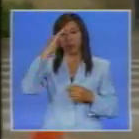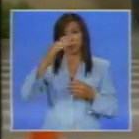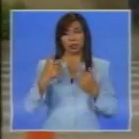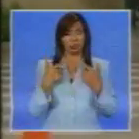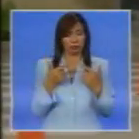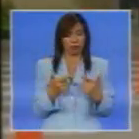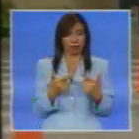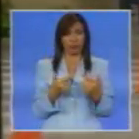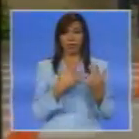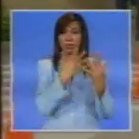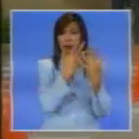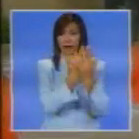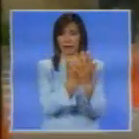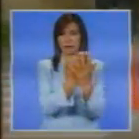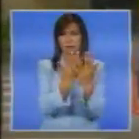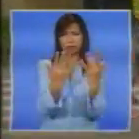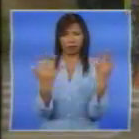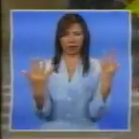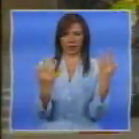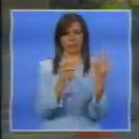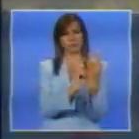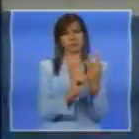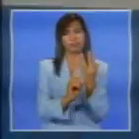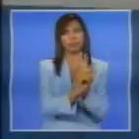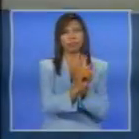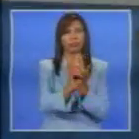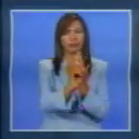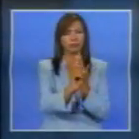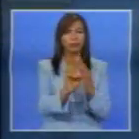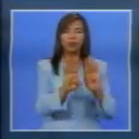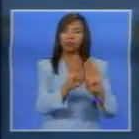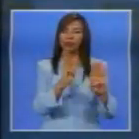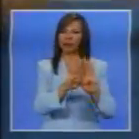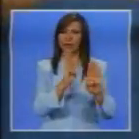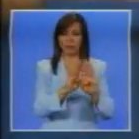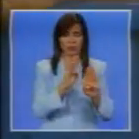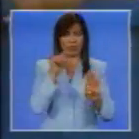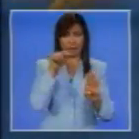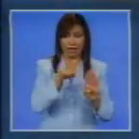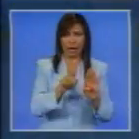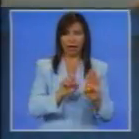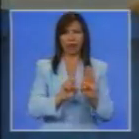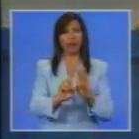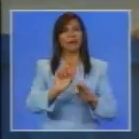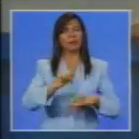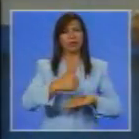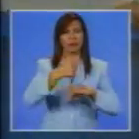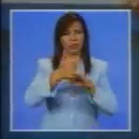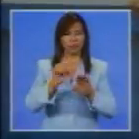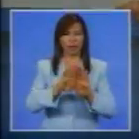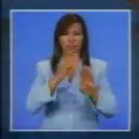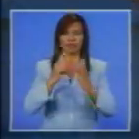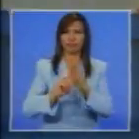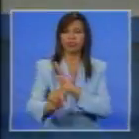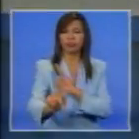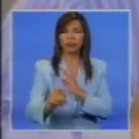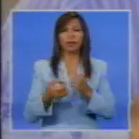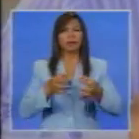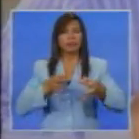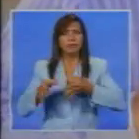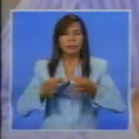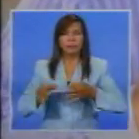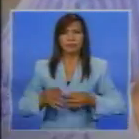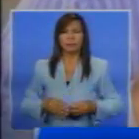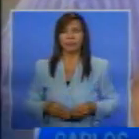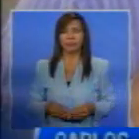su celda de máxima seguridad hacia la puerta principal del penal, donde Carlos Santana Anchundia reeditó su salida. En